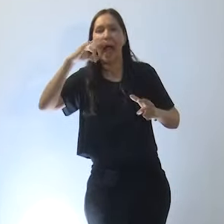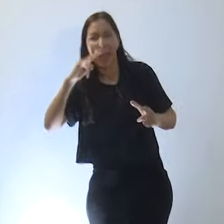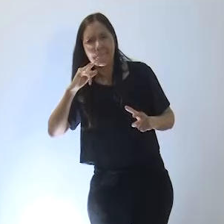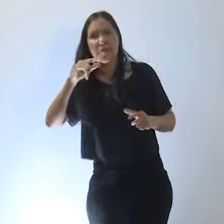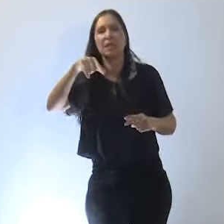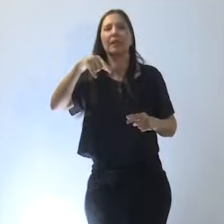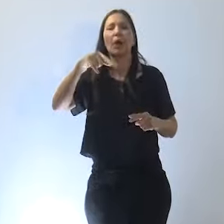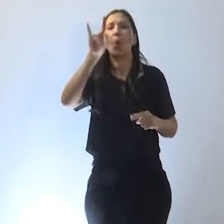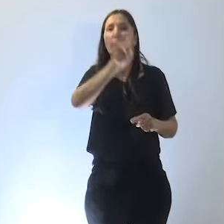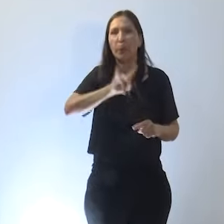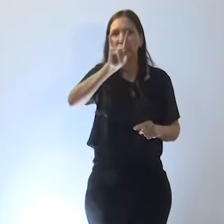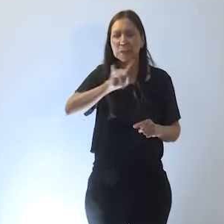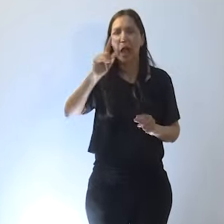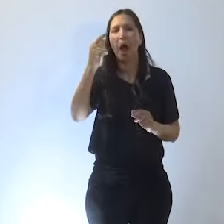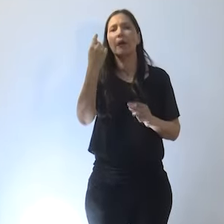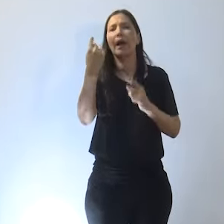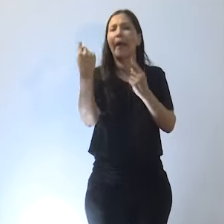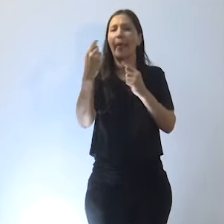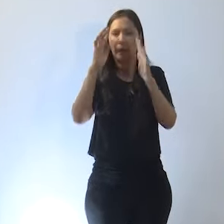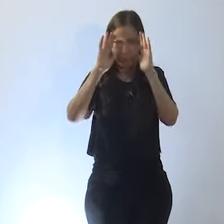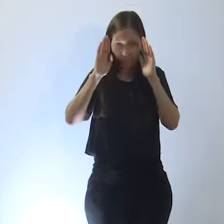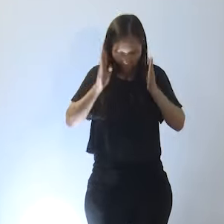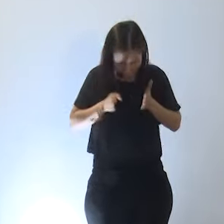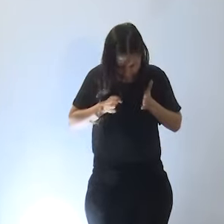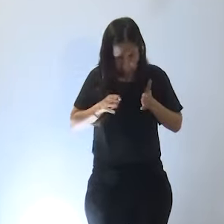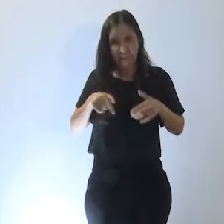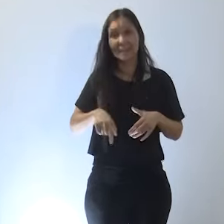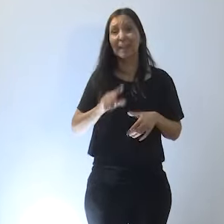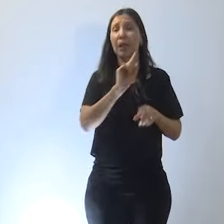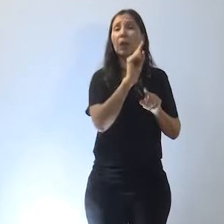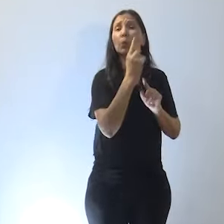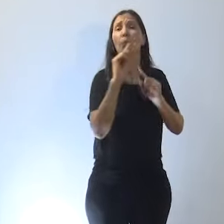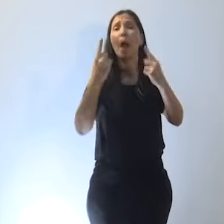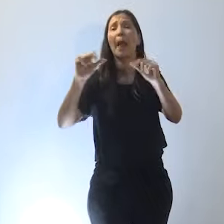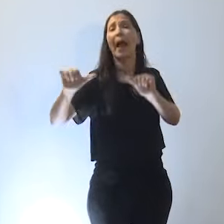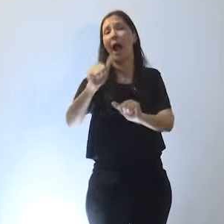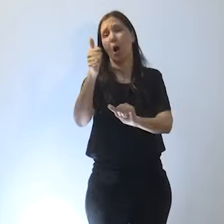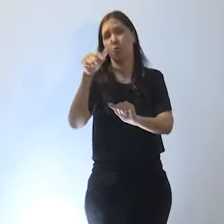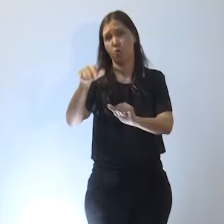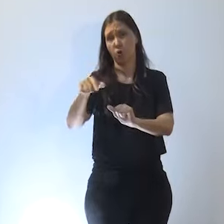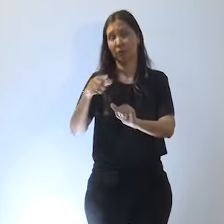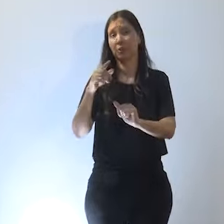cada uno entonces vamos